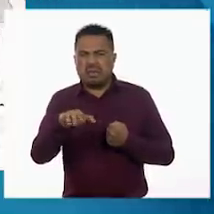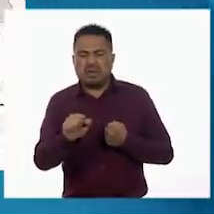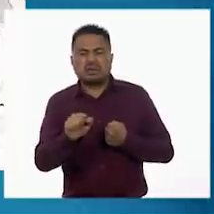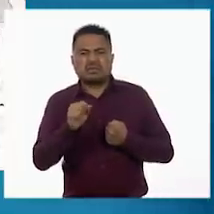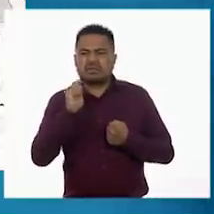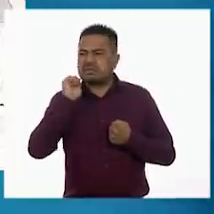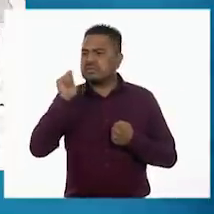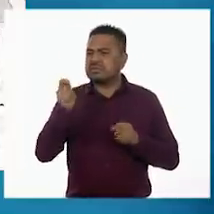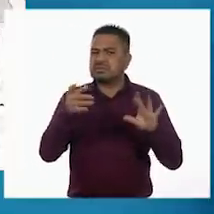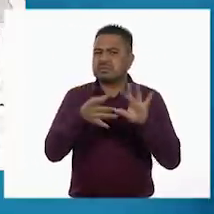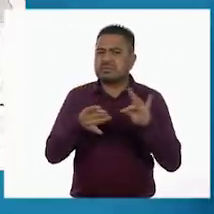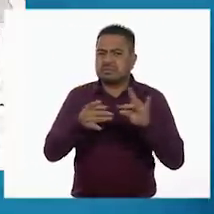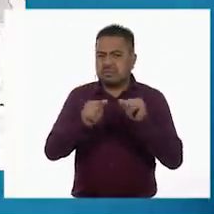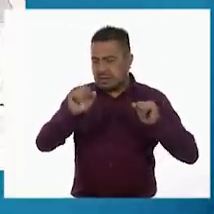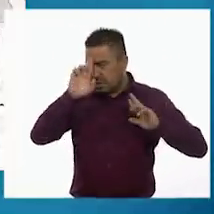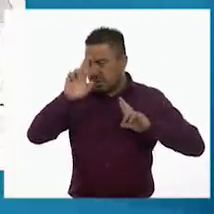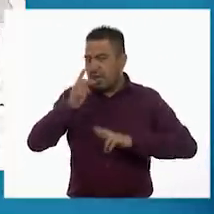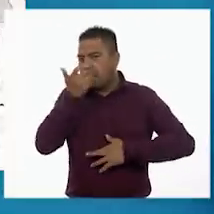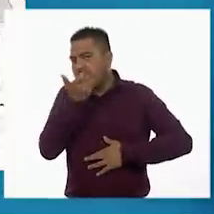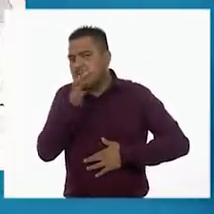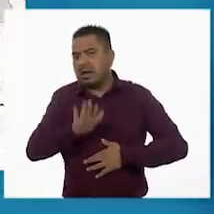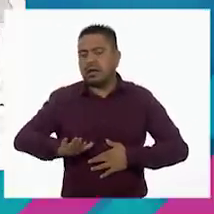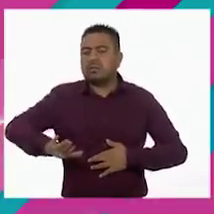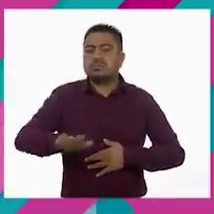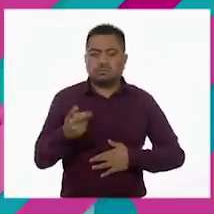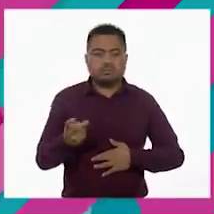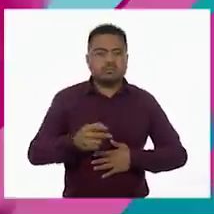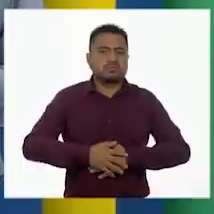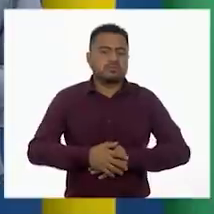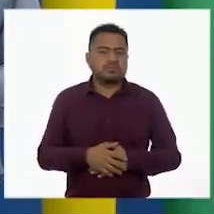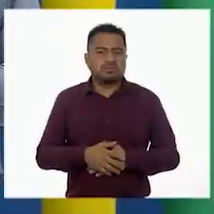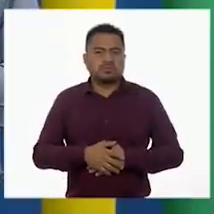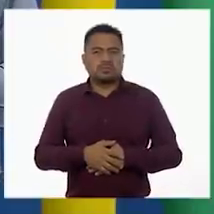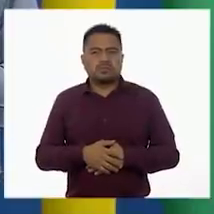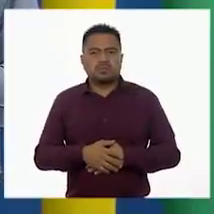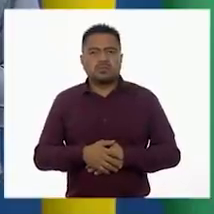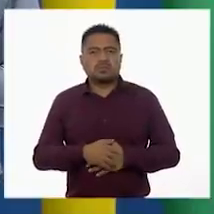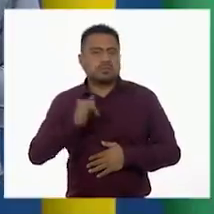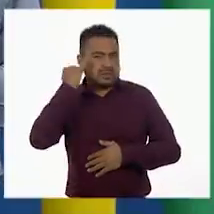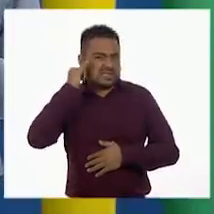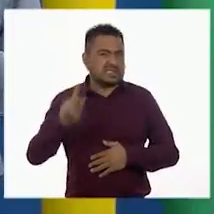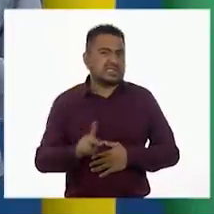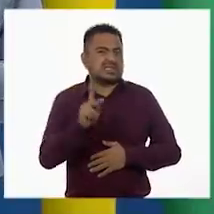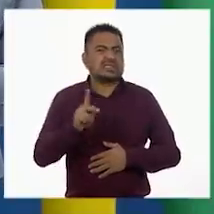decir los que respetan sus tradiciones. Jumemayom indio